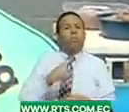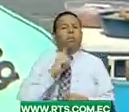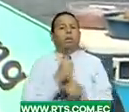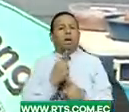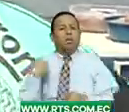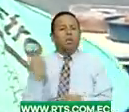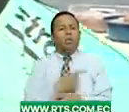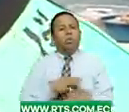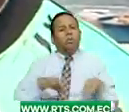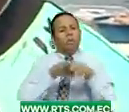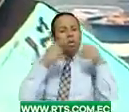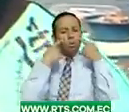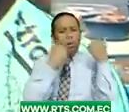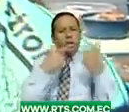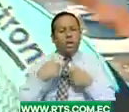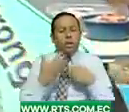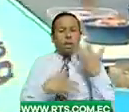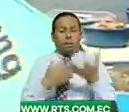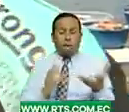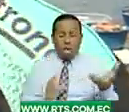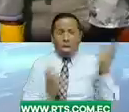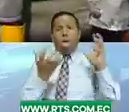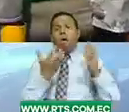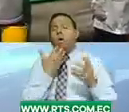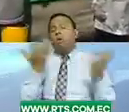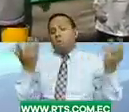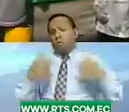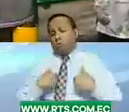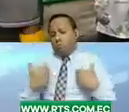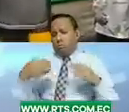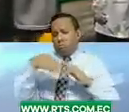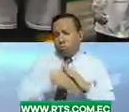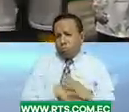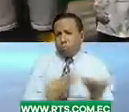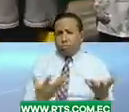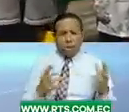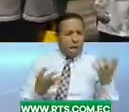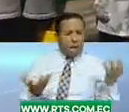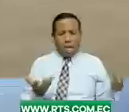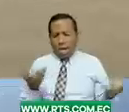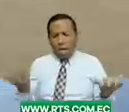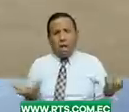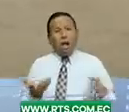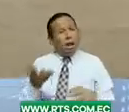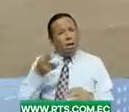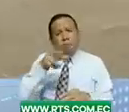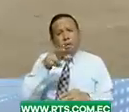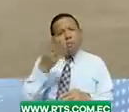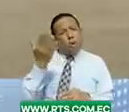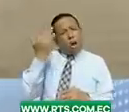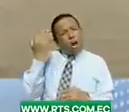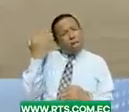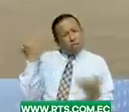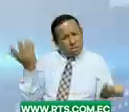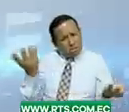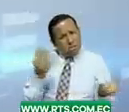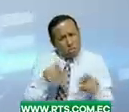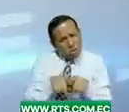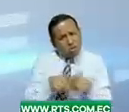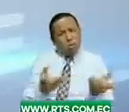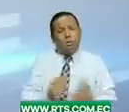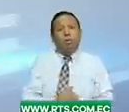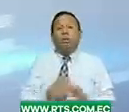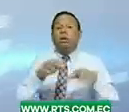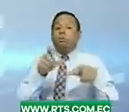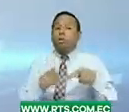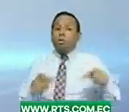en la deriva, como ocurrió en la época pasada. La gente aquí vive del día, y lo que venga no se sabe. Y si no